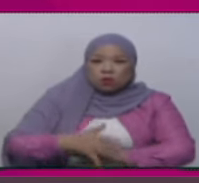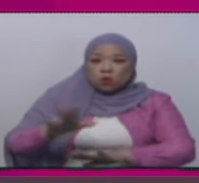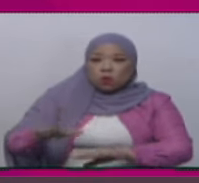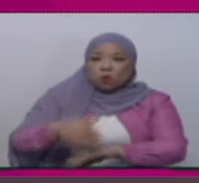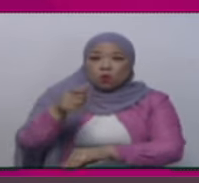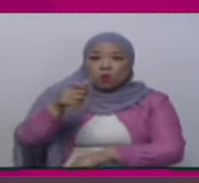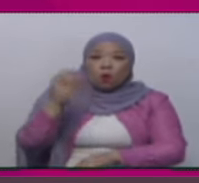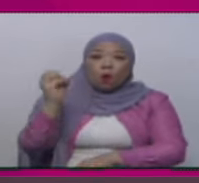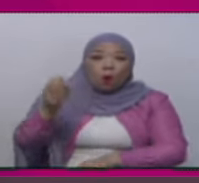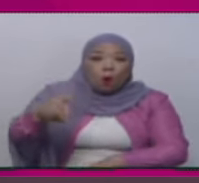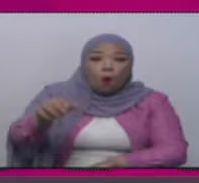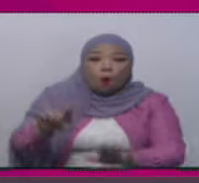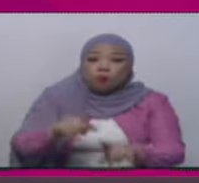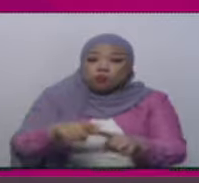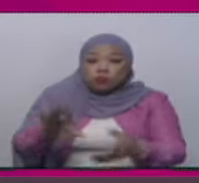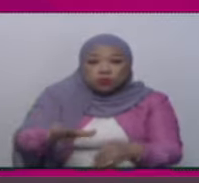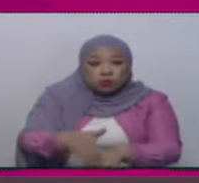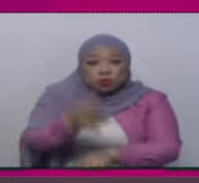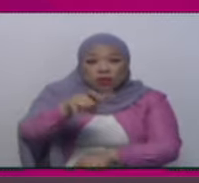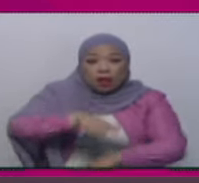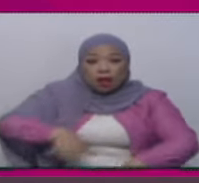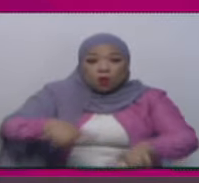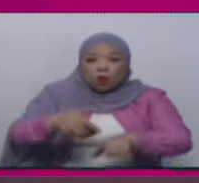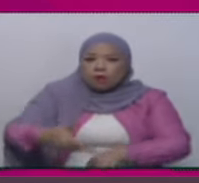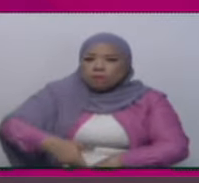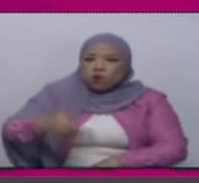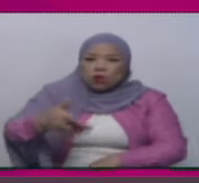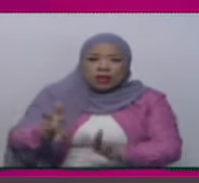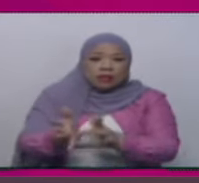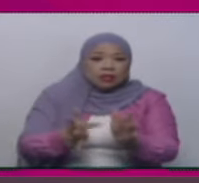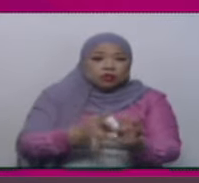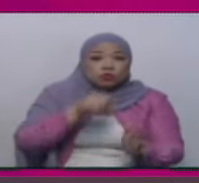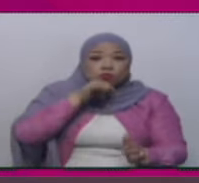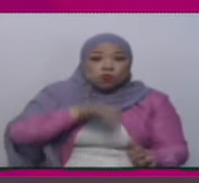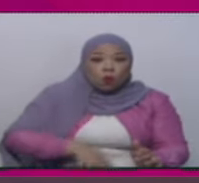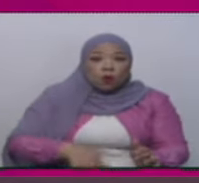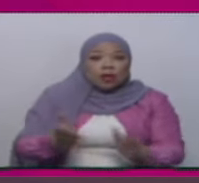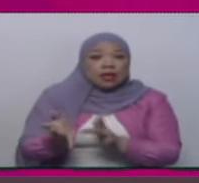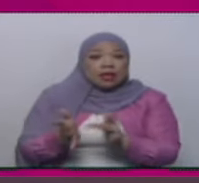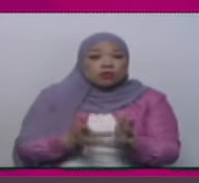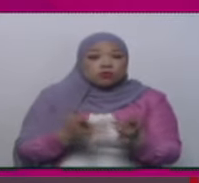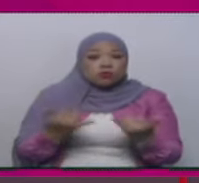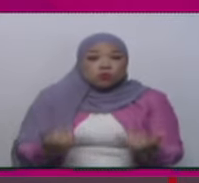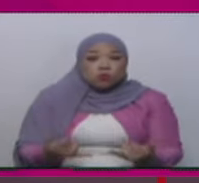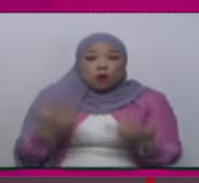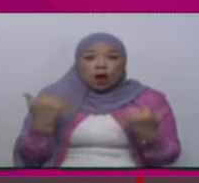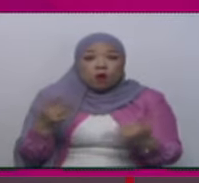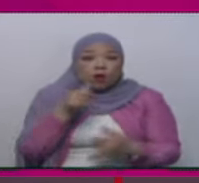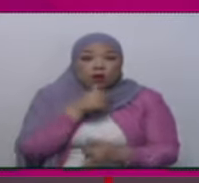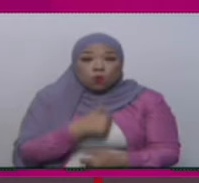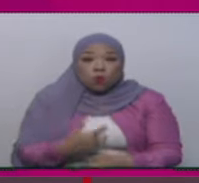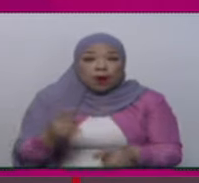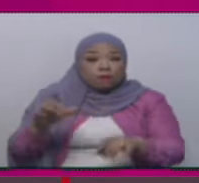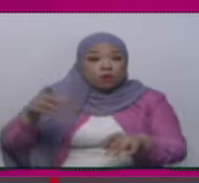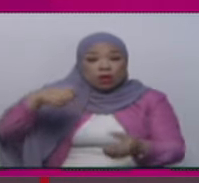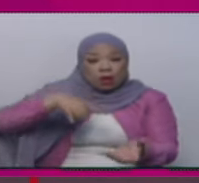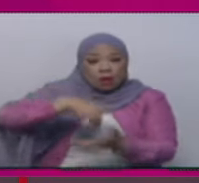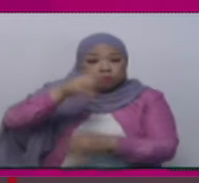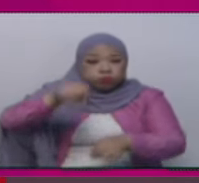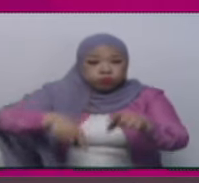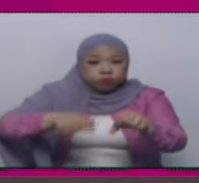Homs, todo su patrimonio. Entonces, tenemos invitados acá en el set de Con Maduro Más,